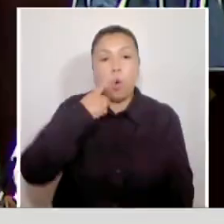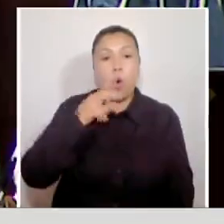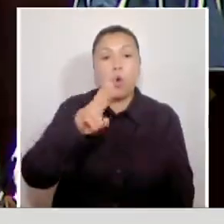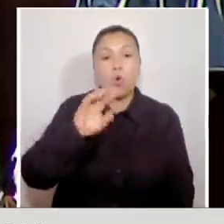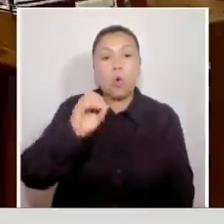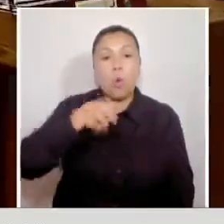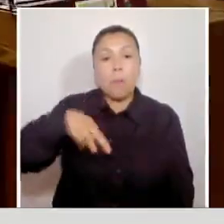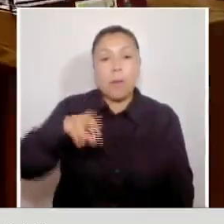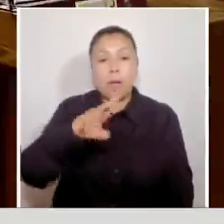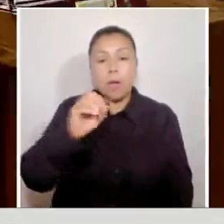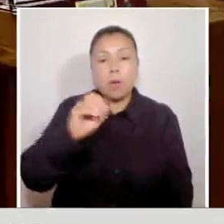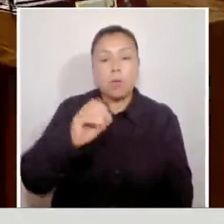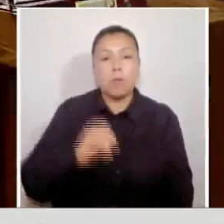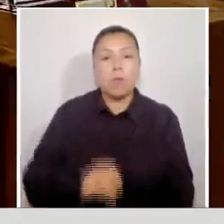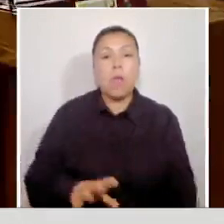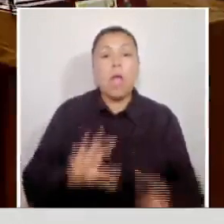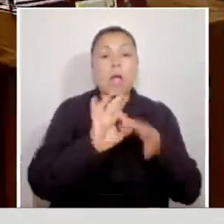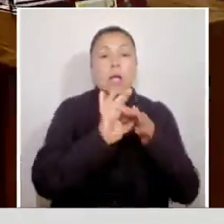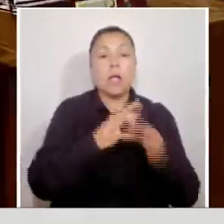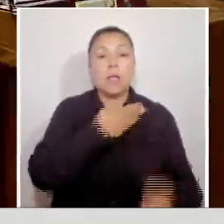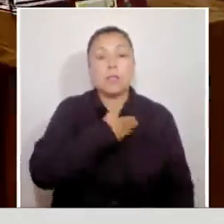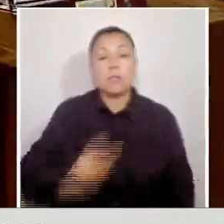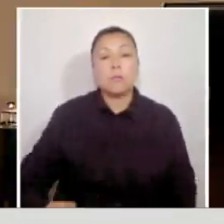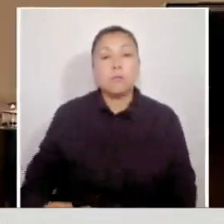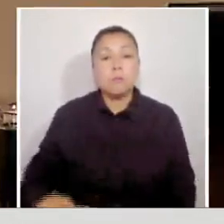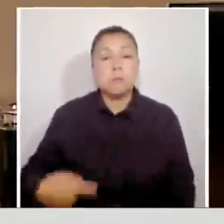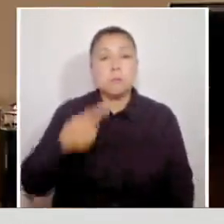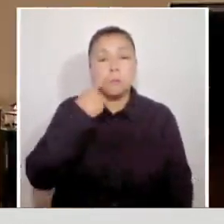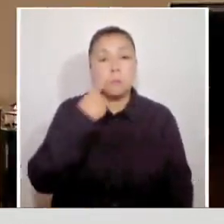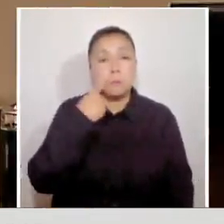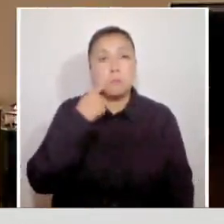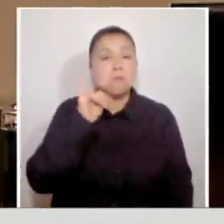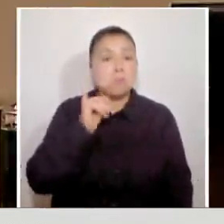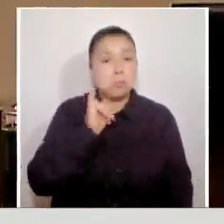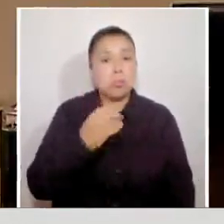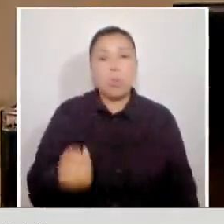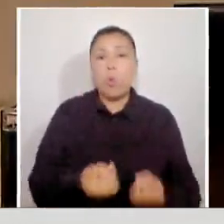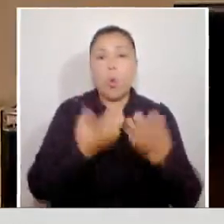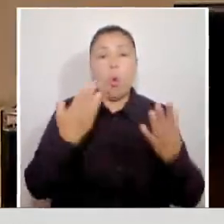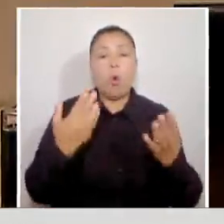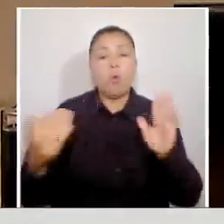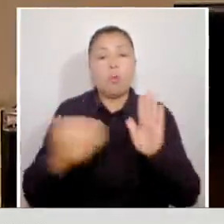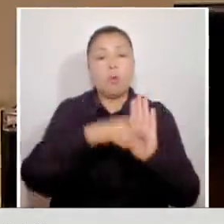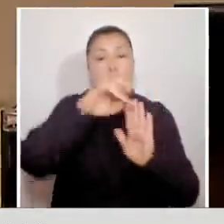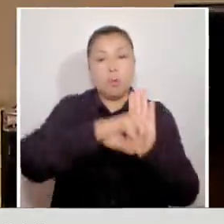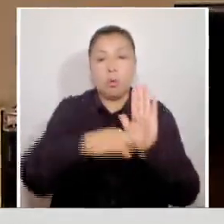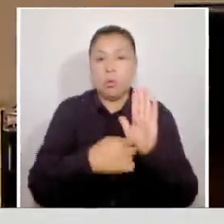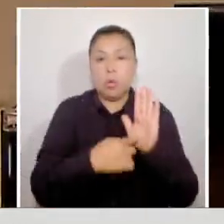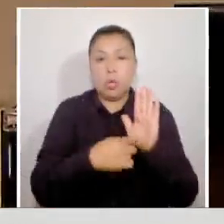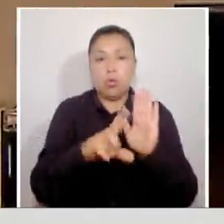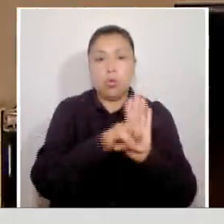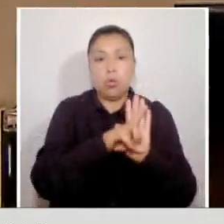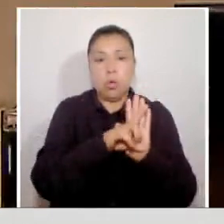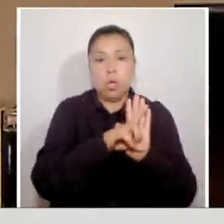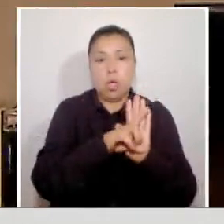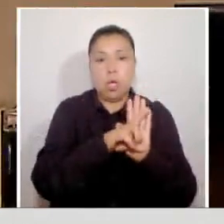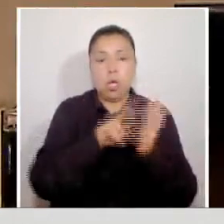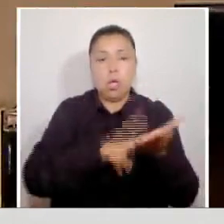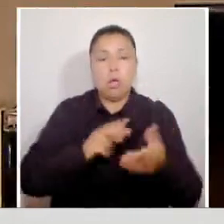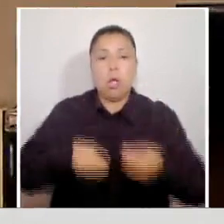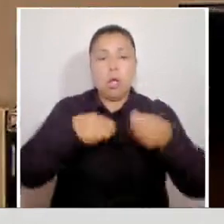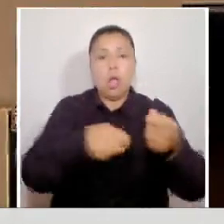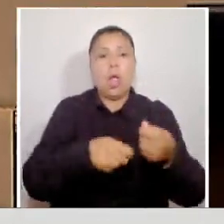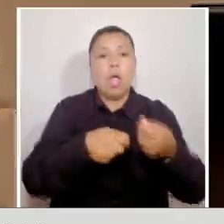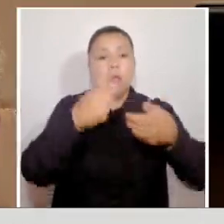Romero Gracias presidente presidente obviamente vamos a apoyar este proyecto de ley iniciado moción que establece criterios